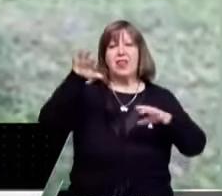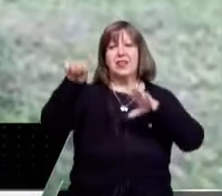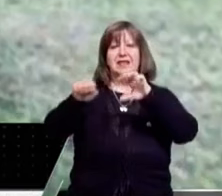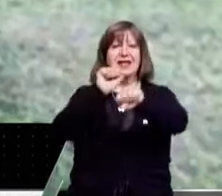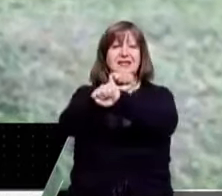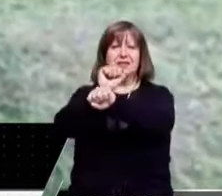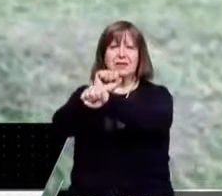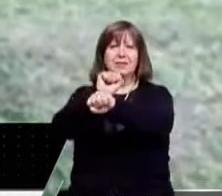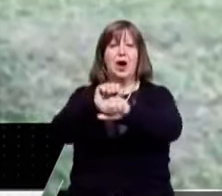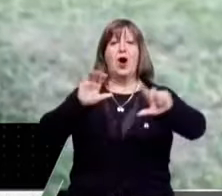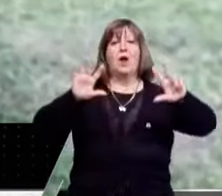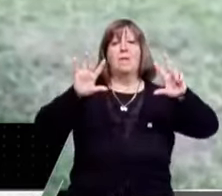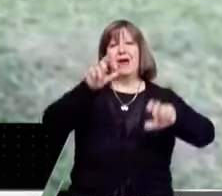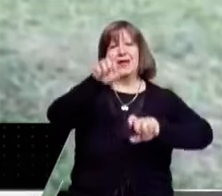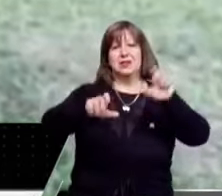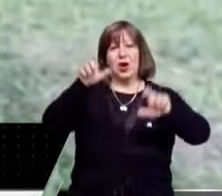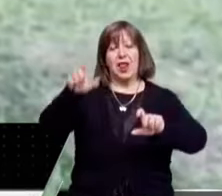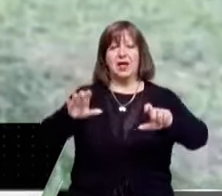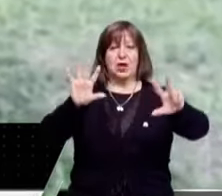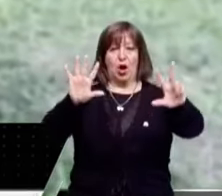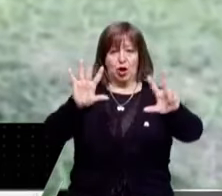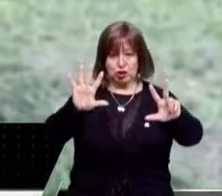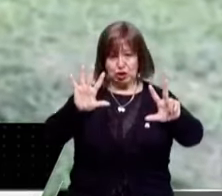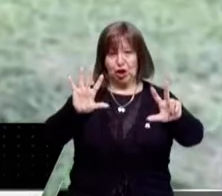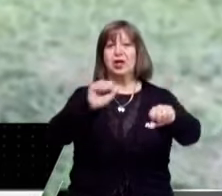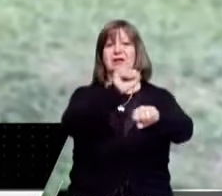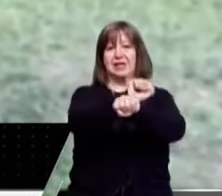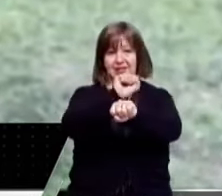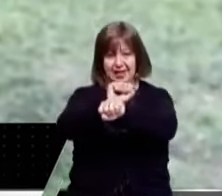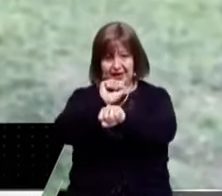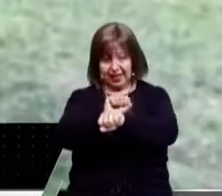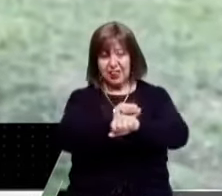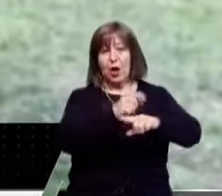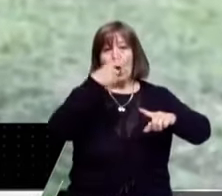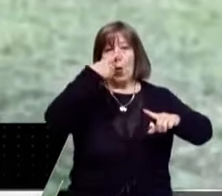detenidas. El último arrestado, estamos hablando del policía retirado